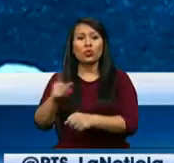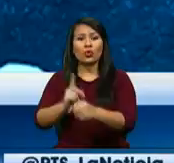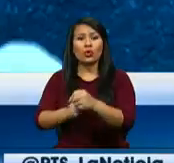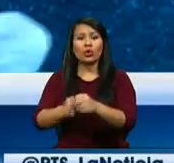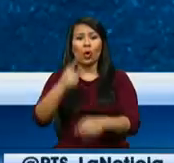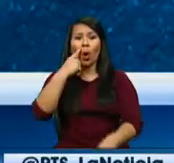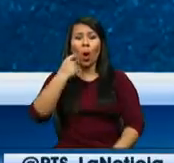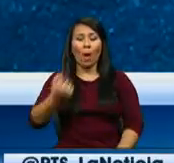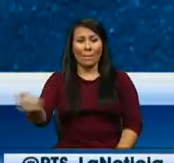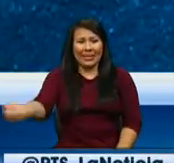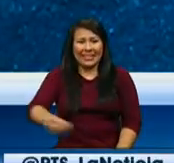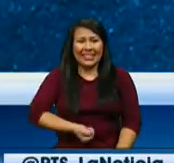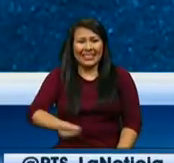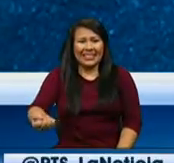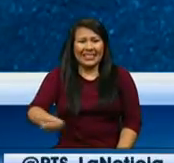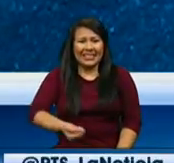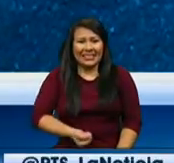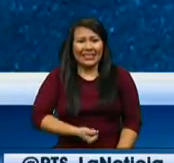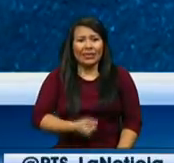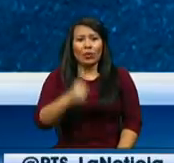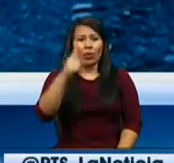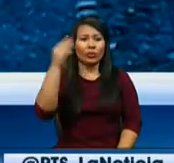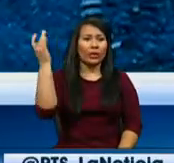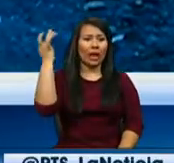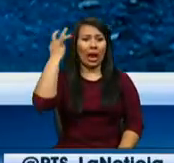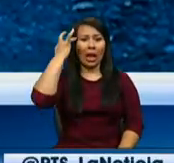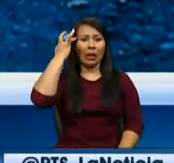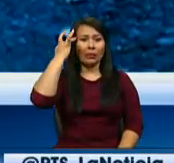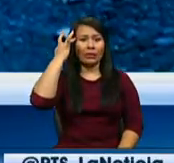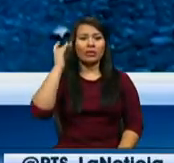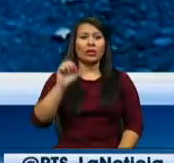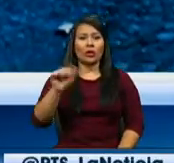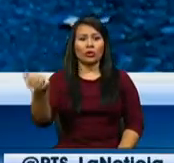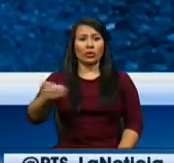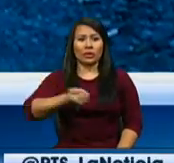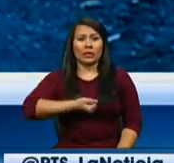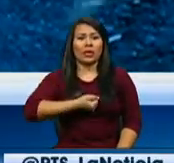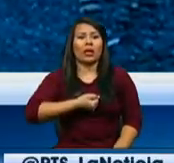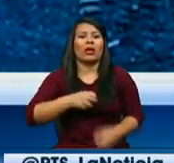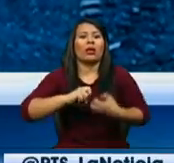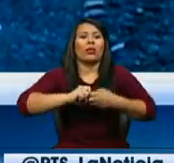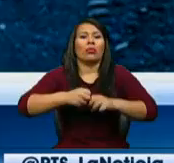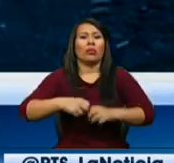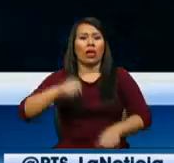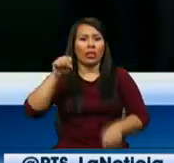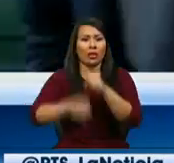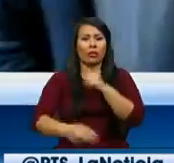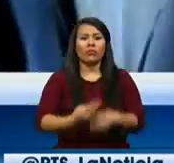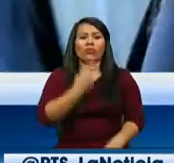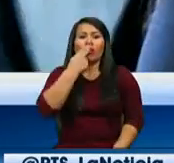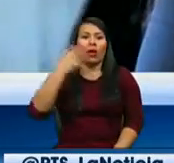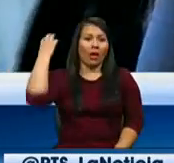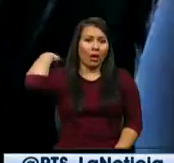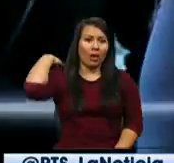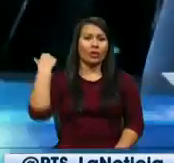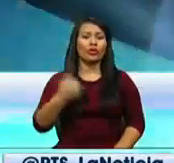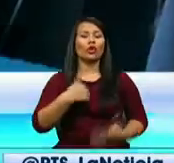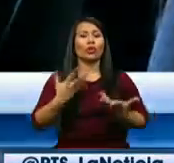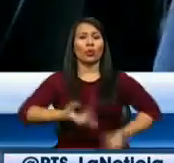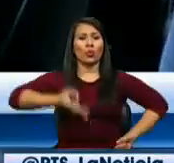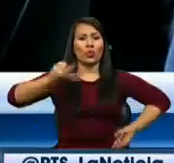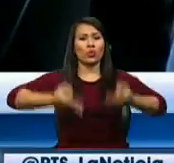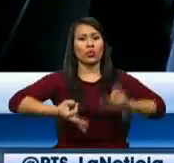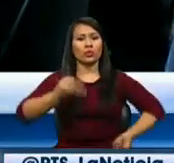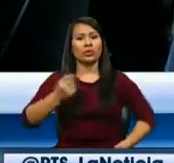le propinó 2 puñaladas, una en la cabeza y otra en el pecho, que le complicó el pulmón. Yo quiero justicia, quiero que